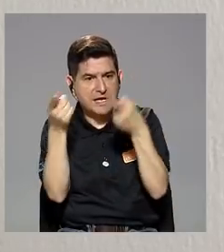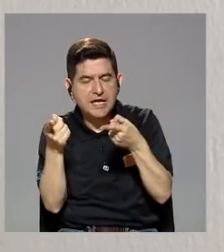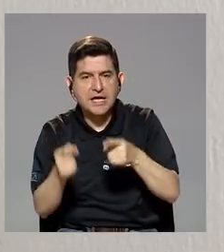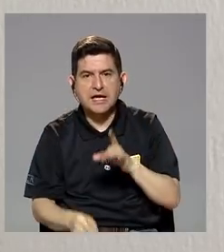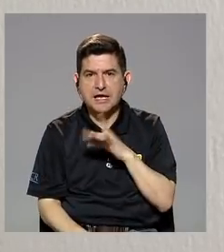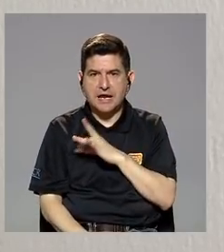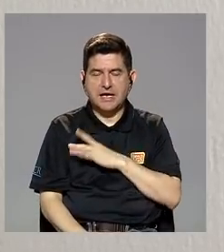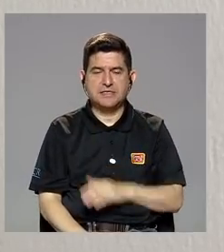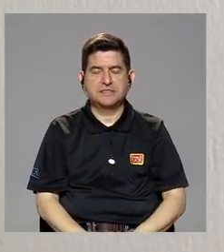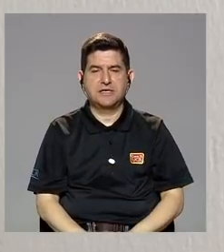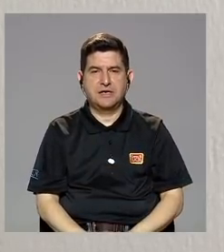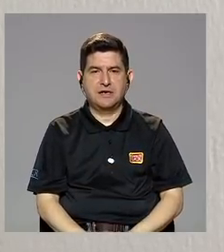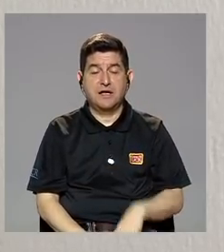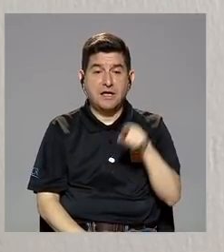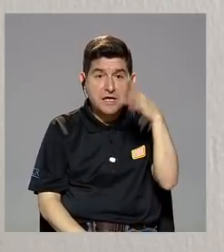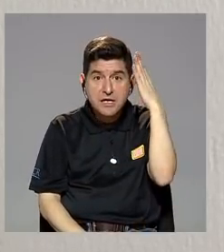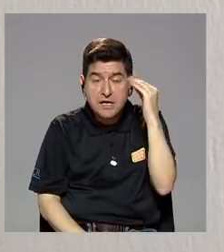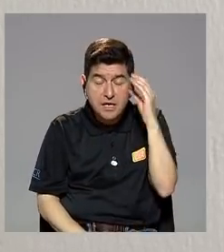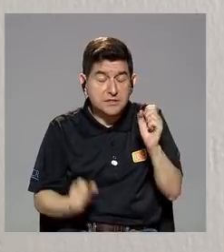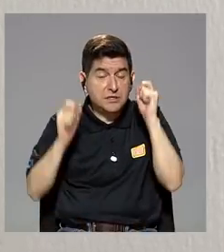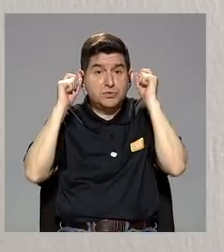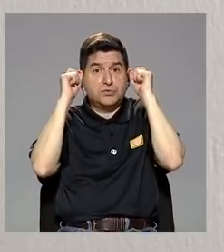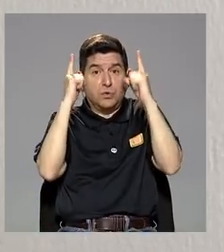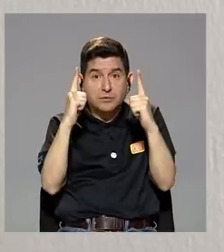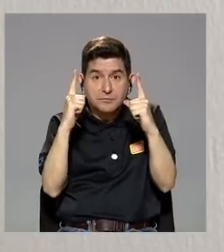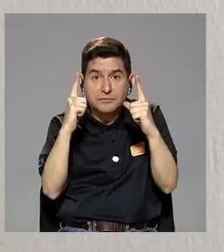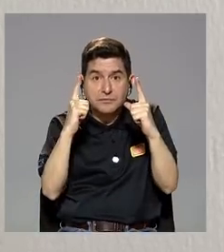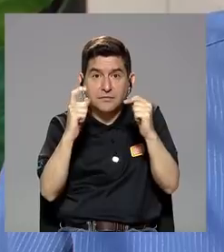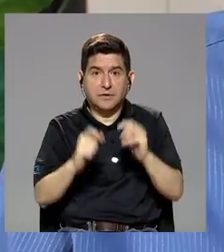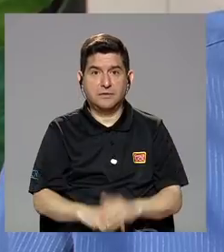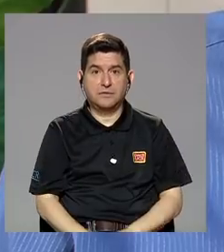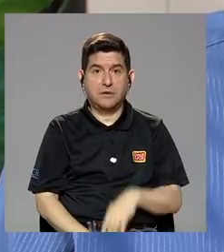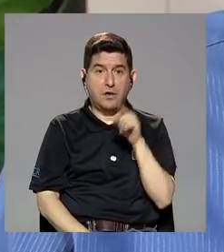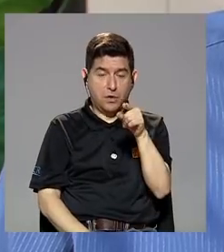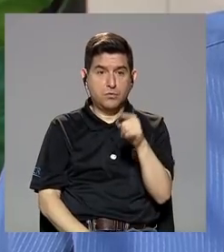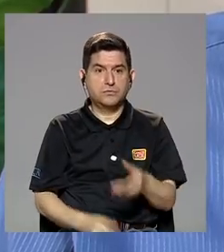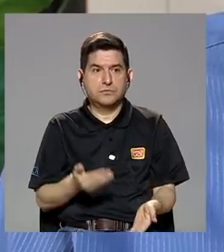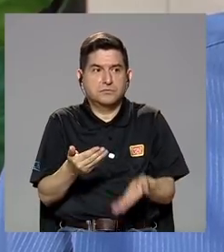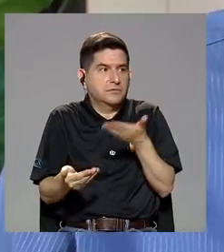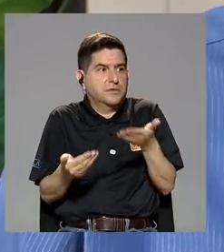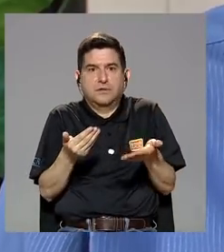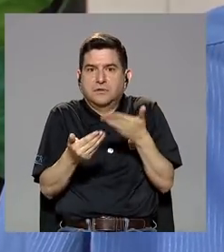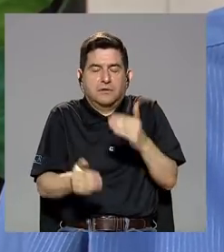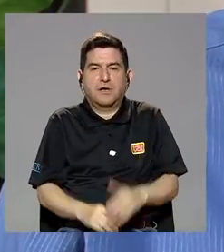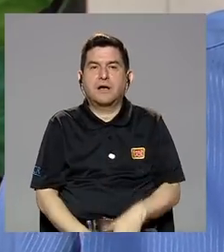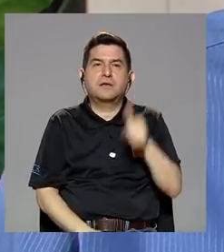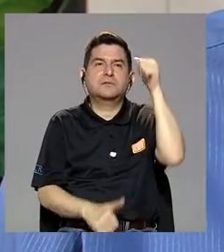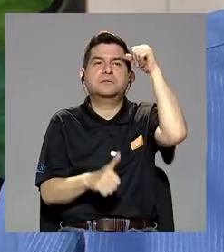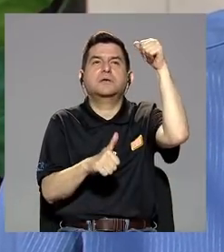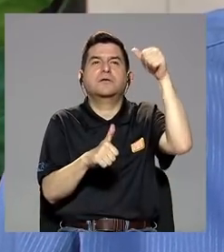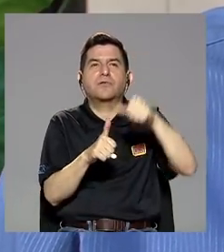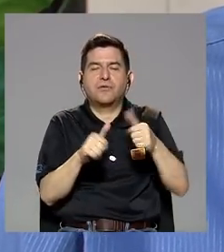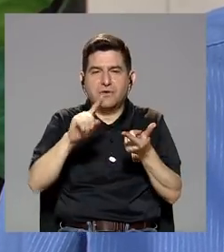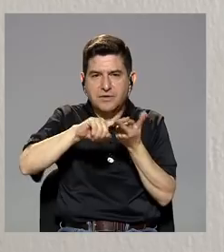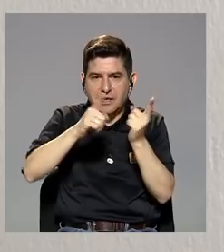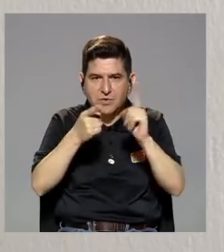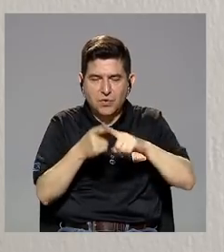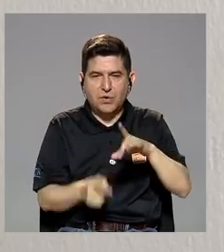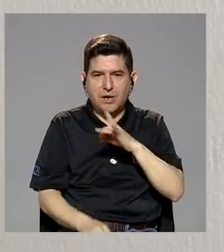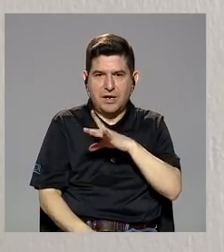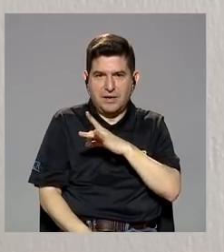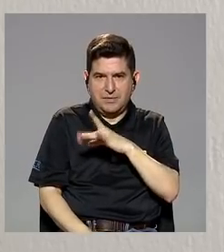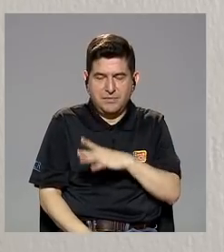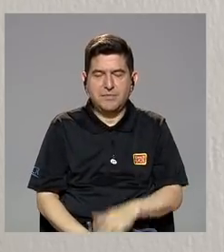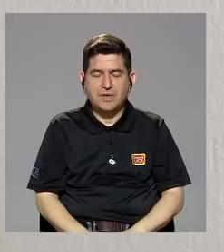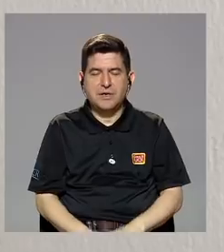la anécdota de su vuelta chile es impresionante como usted básicamente recordando a un amigo chileno le llama